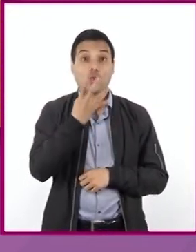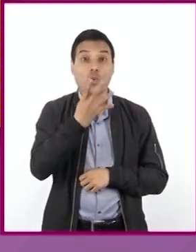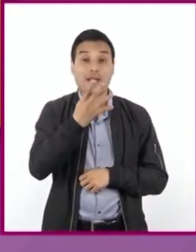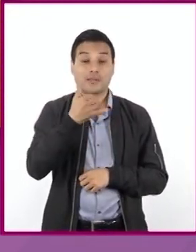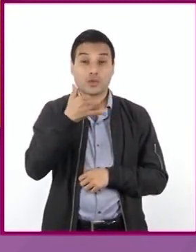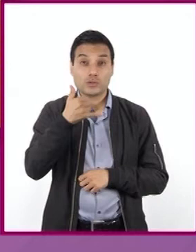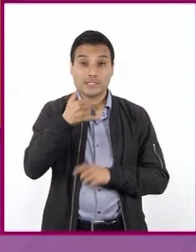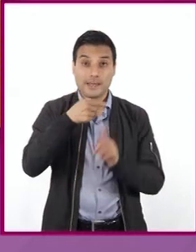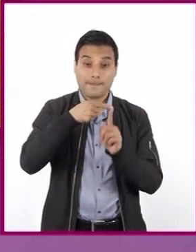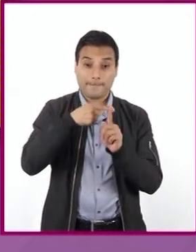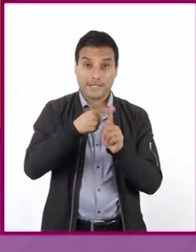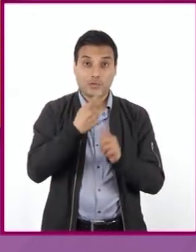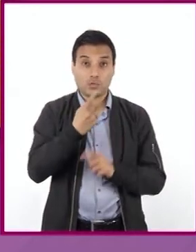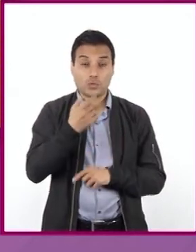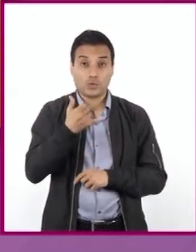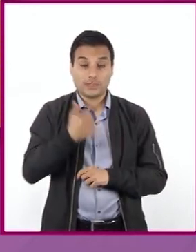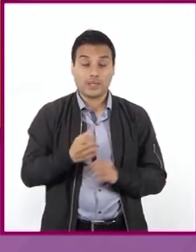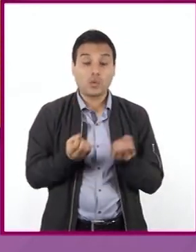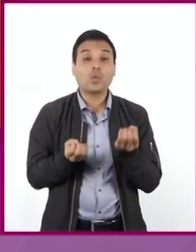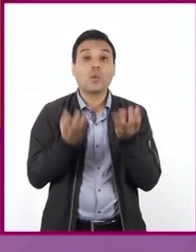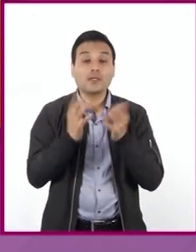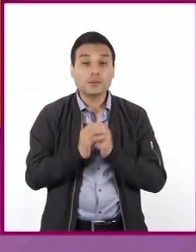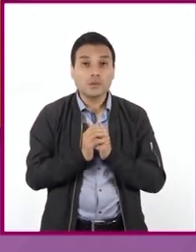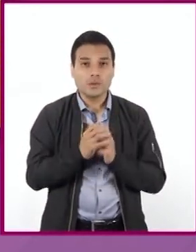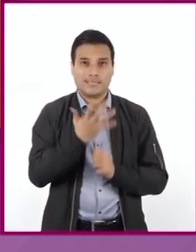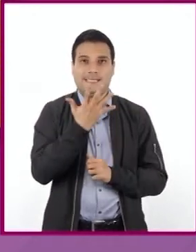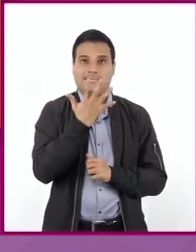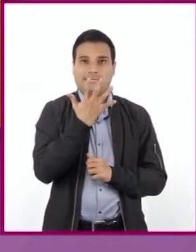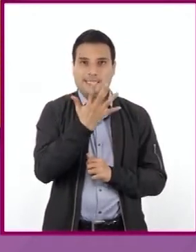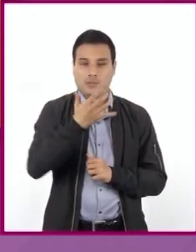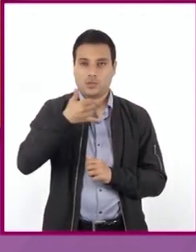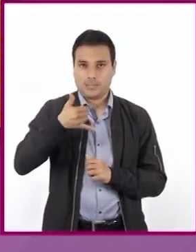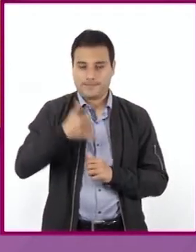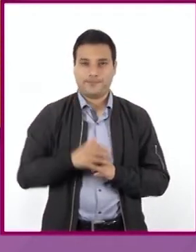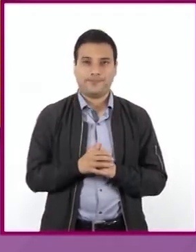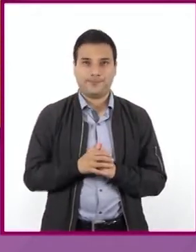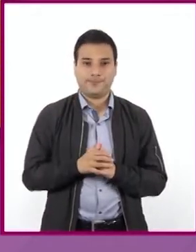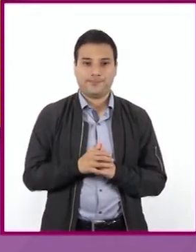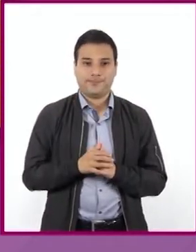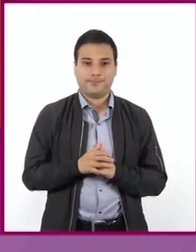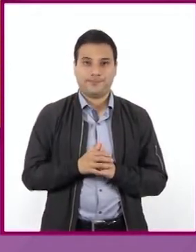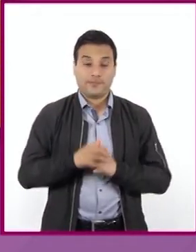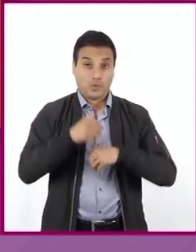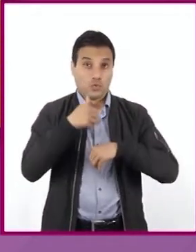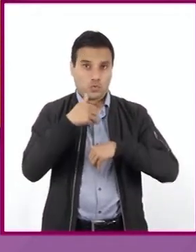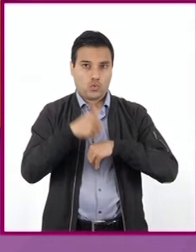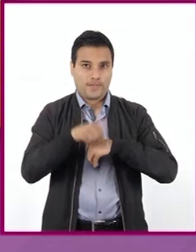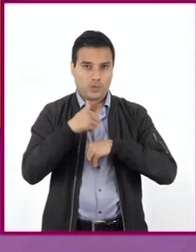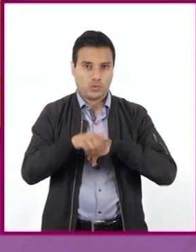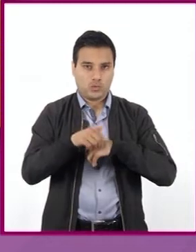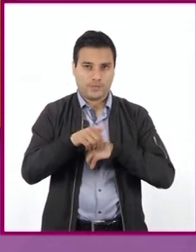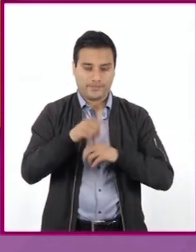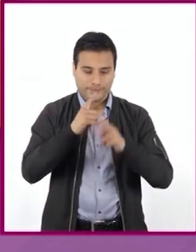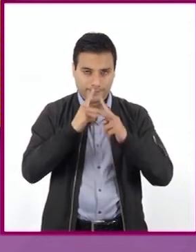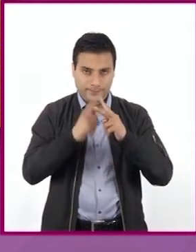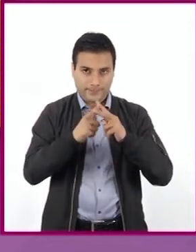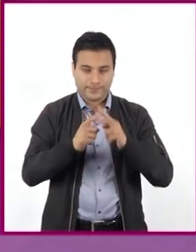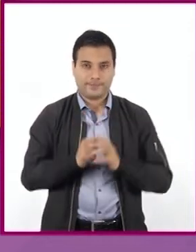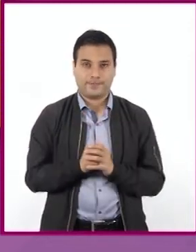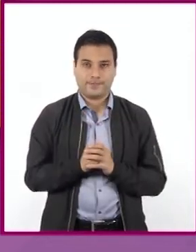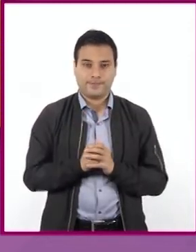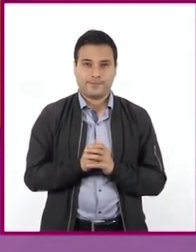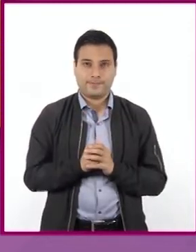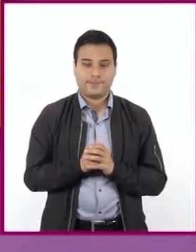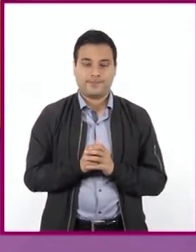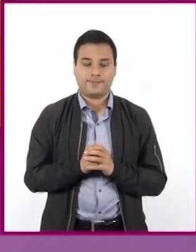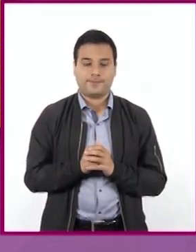más 1y, obtenemos 5y. Restamos los términos independientes o numéricos del